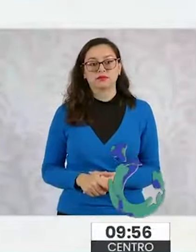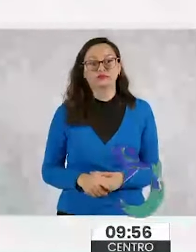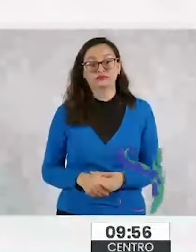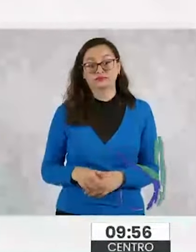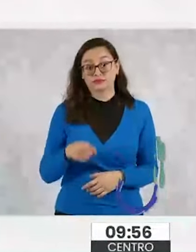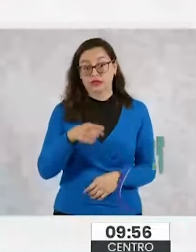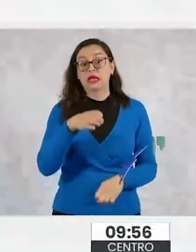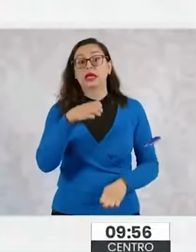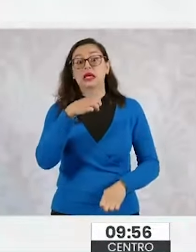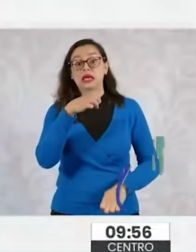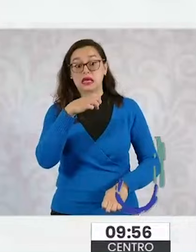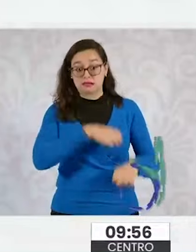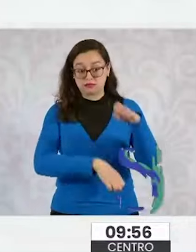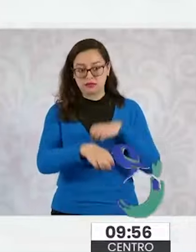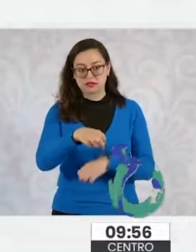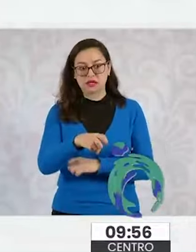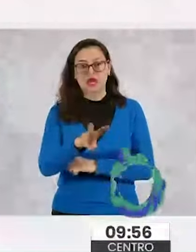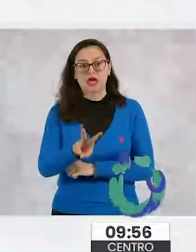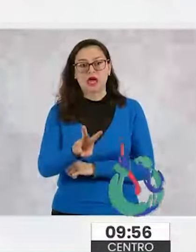Weber